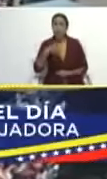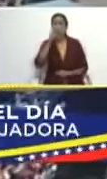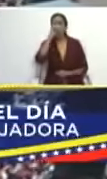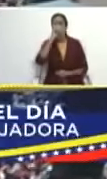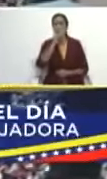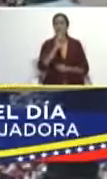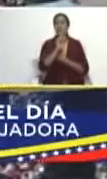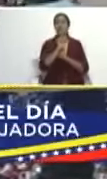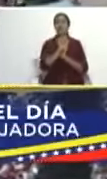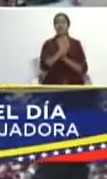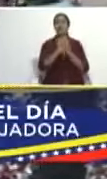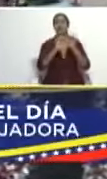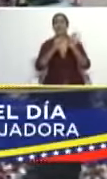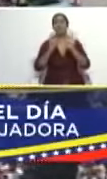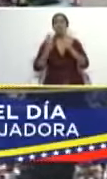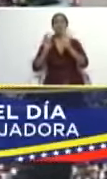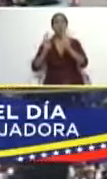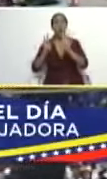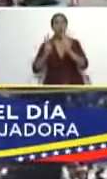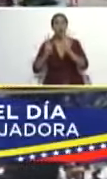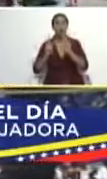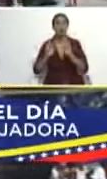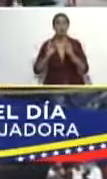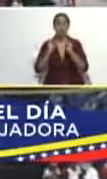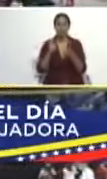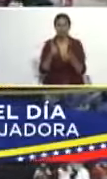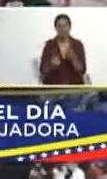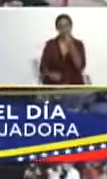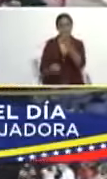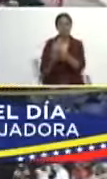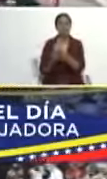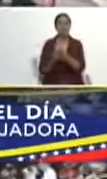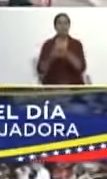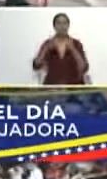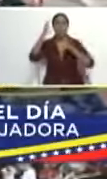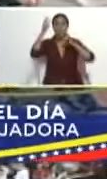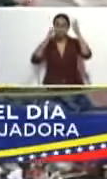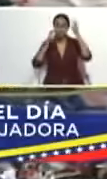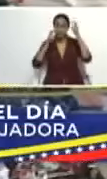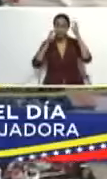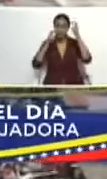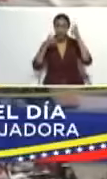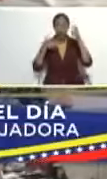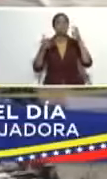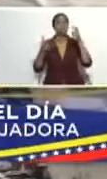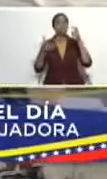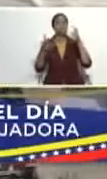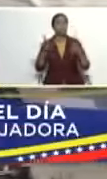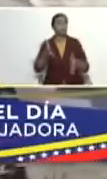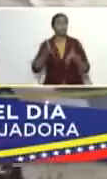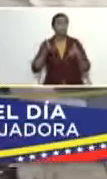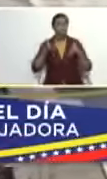98 a nuestro amado comandante Hugo Chávez a la presidencia de la República.